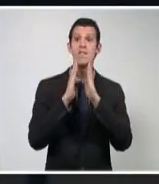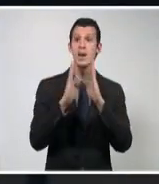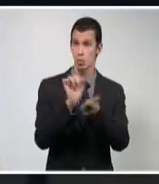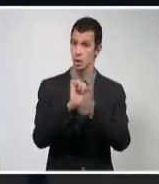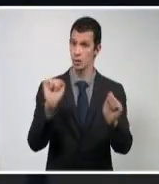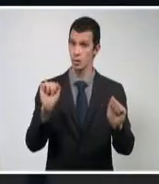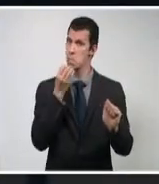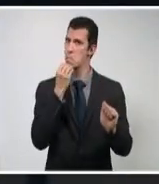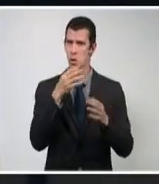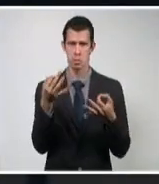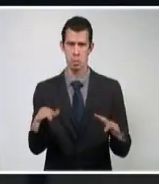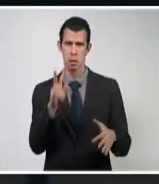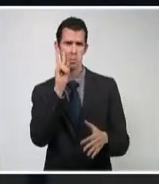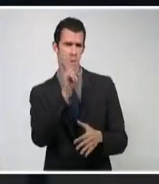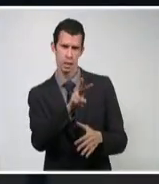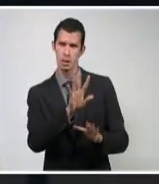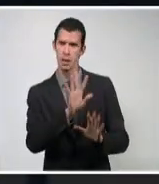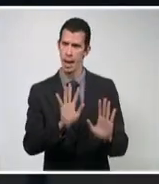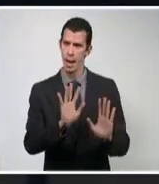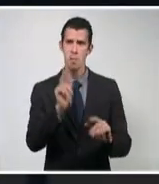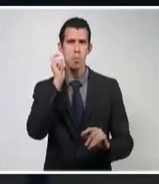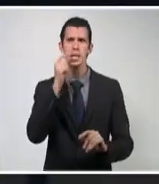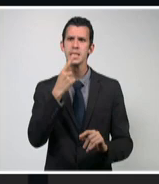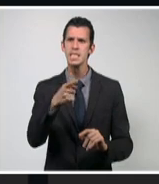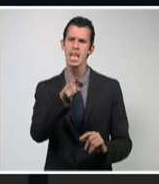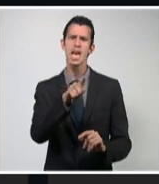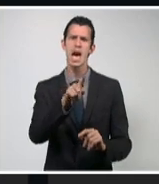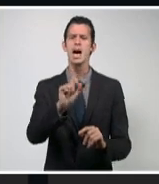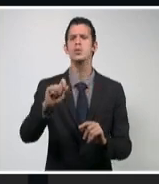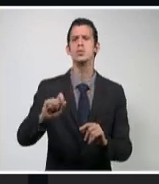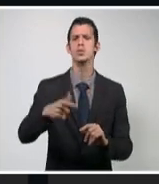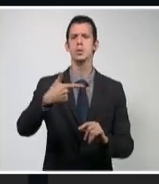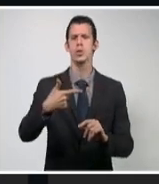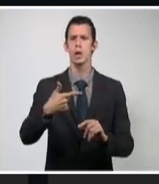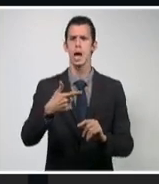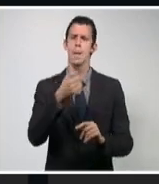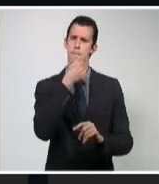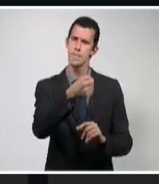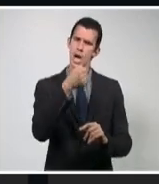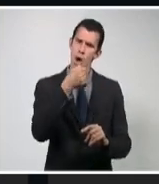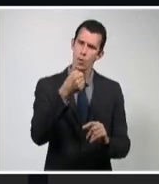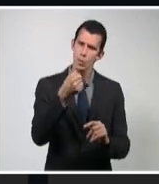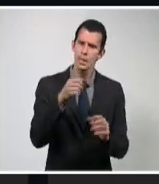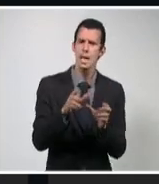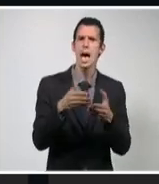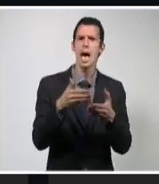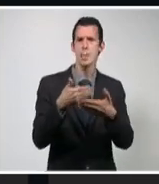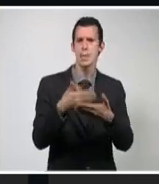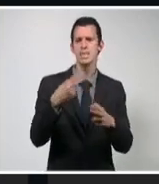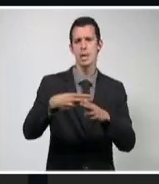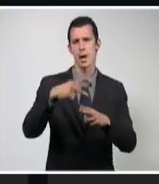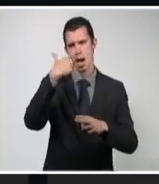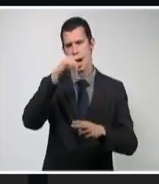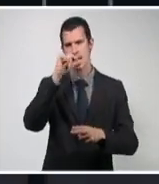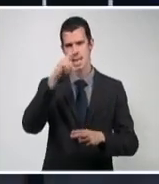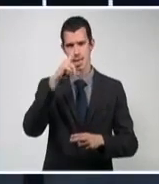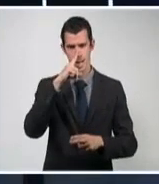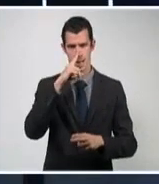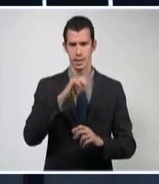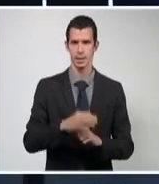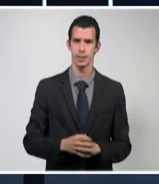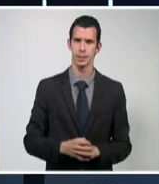Cultura, 150 o 200 dólares, aviso de Yaima, aquí está Yaima, desde Miami, directora de multimedia en ADN Cuba. Ustedes recuerdan